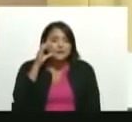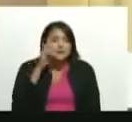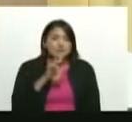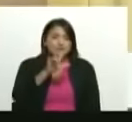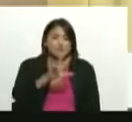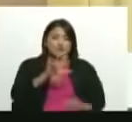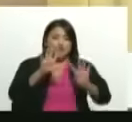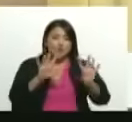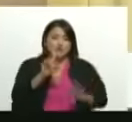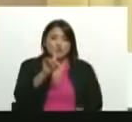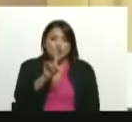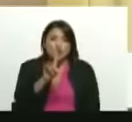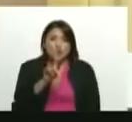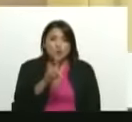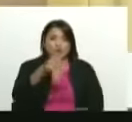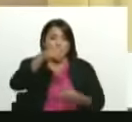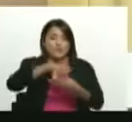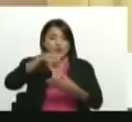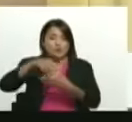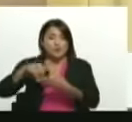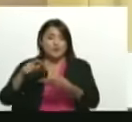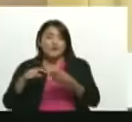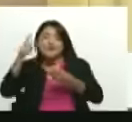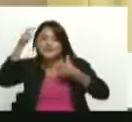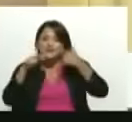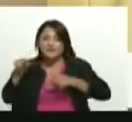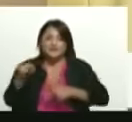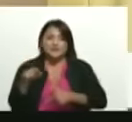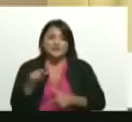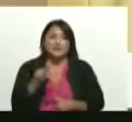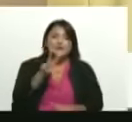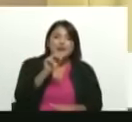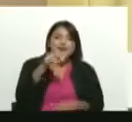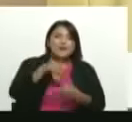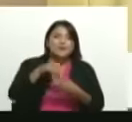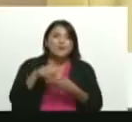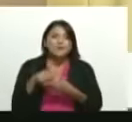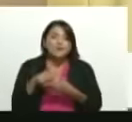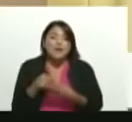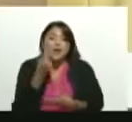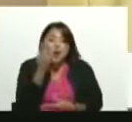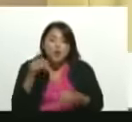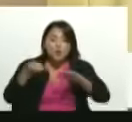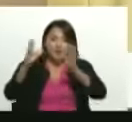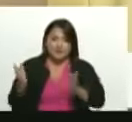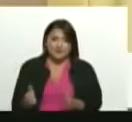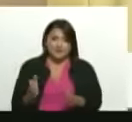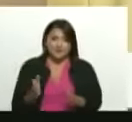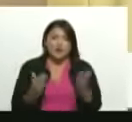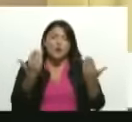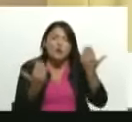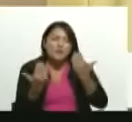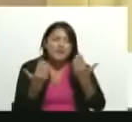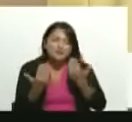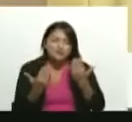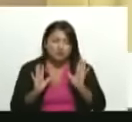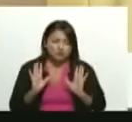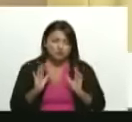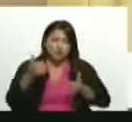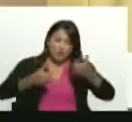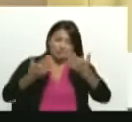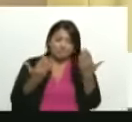votos. Y Hugo Chávez sacó 30 votos en una mesa, en la mesa número 1. O sea,